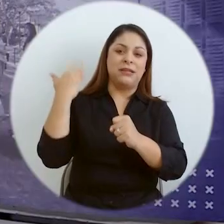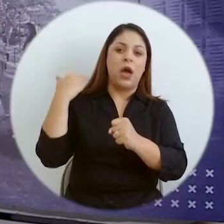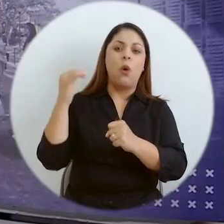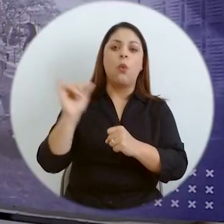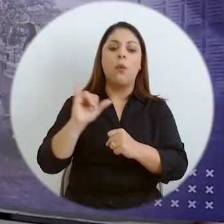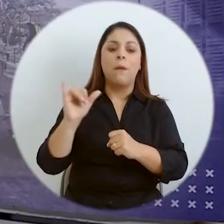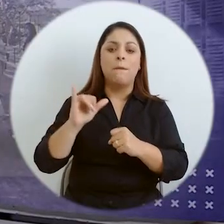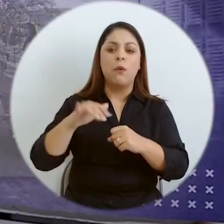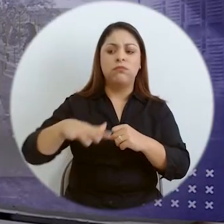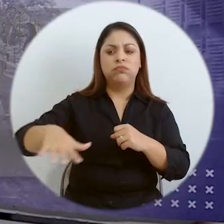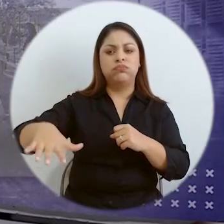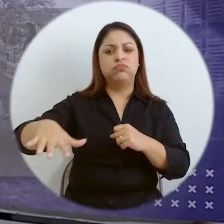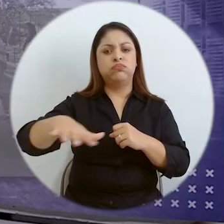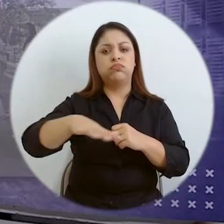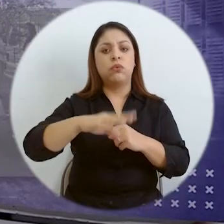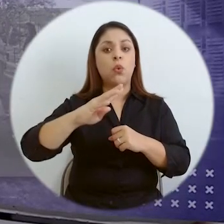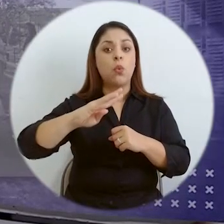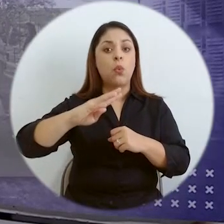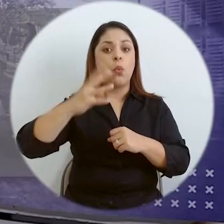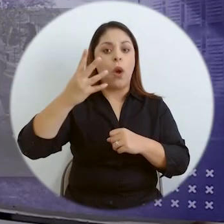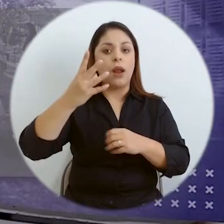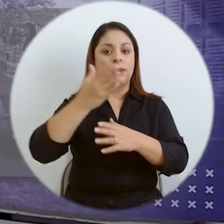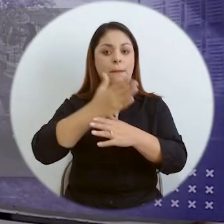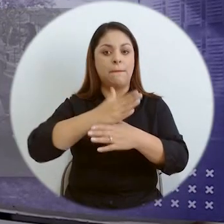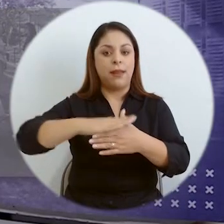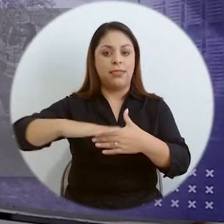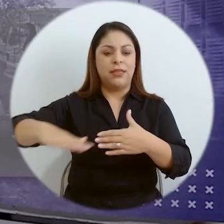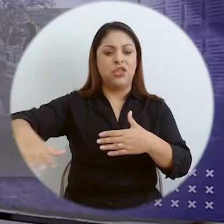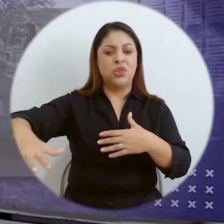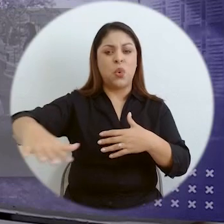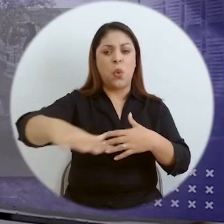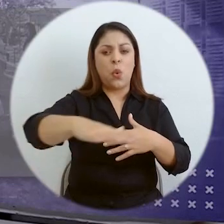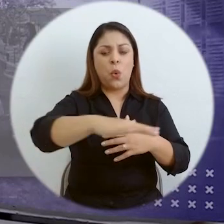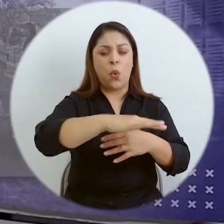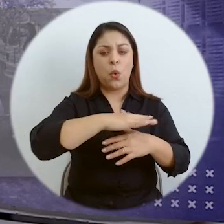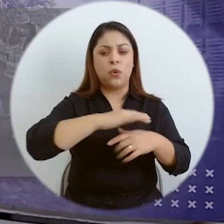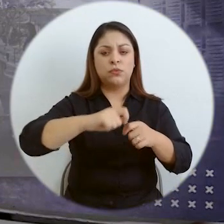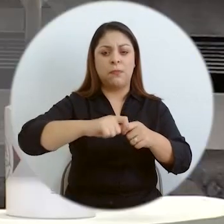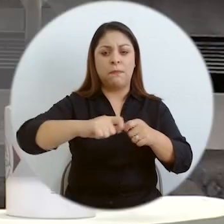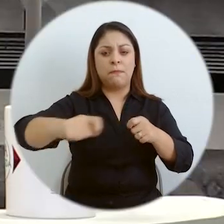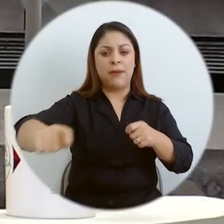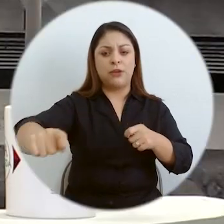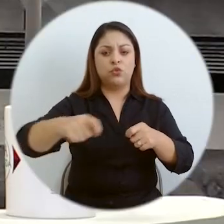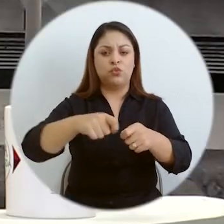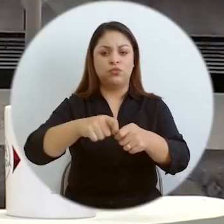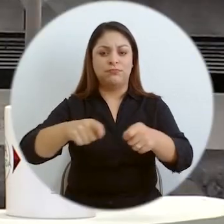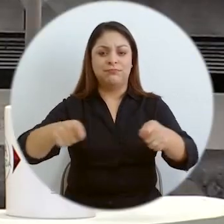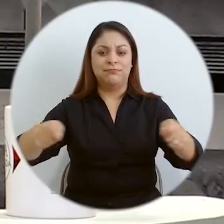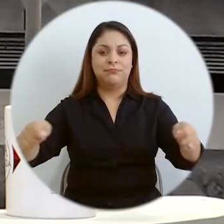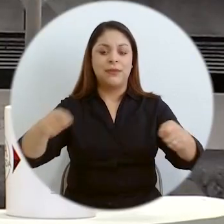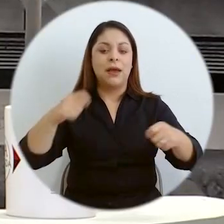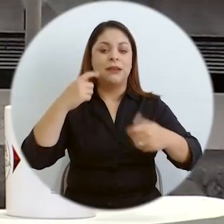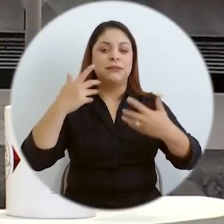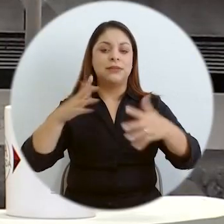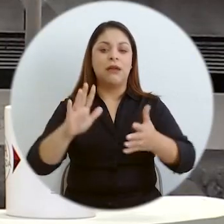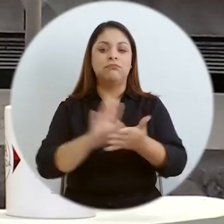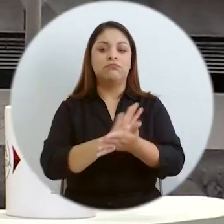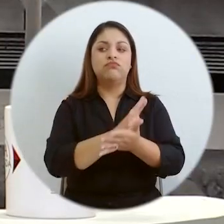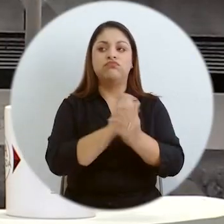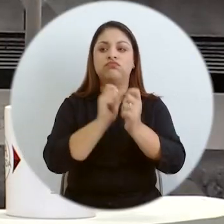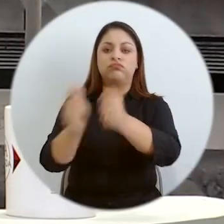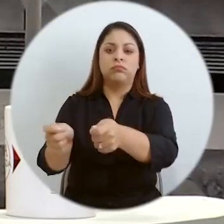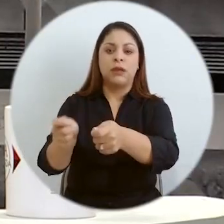una cuarta parte de todos los metros cuadrados tramitados para la construcción